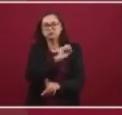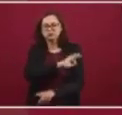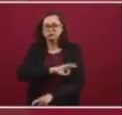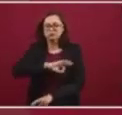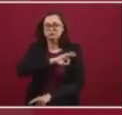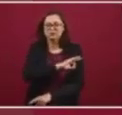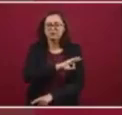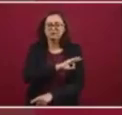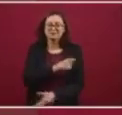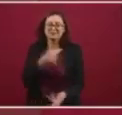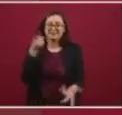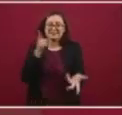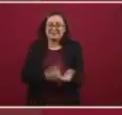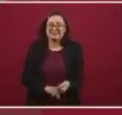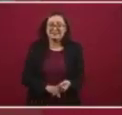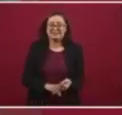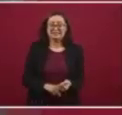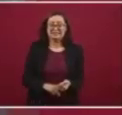incurrir